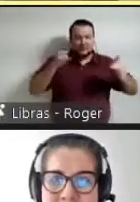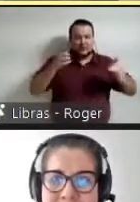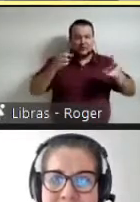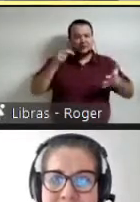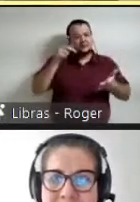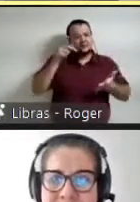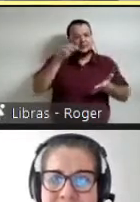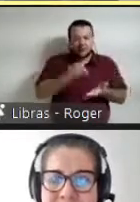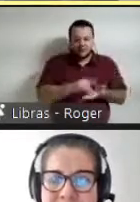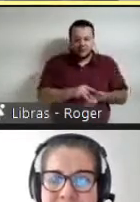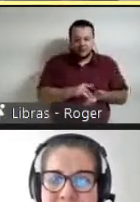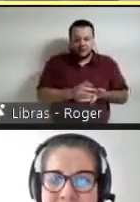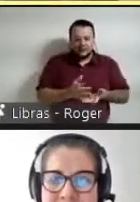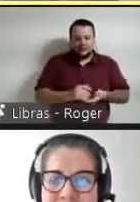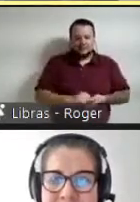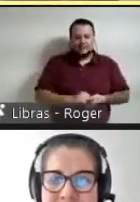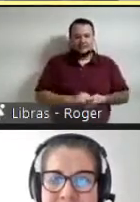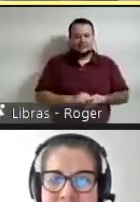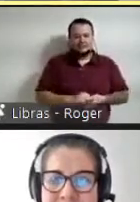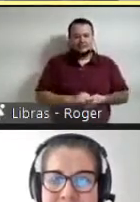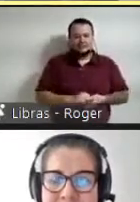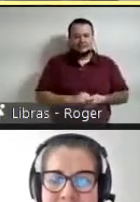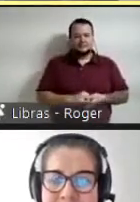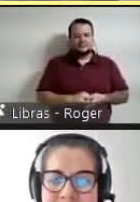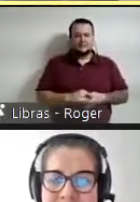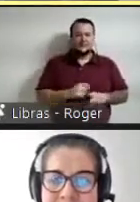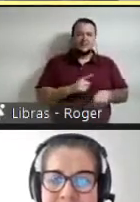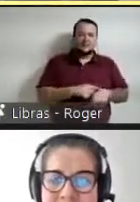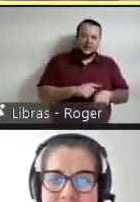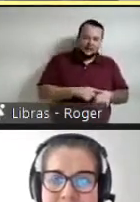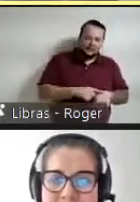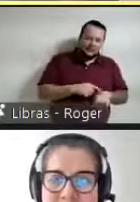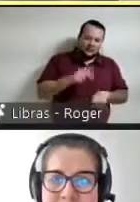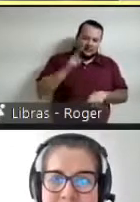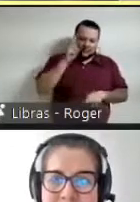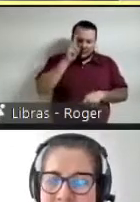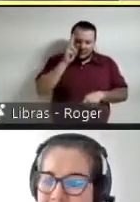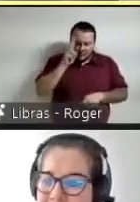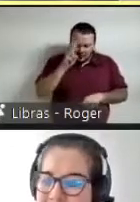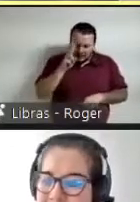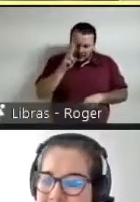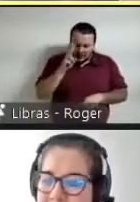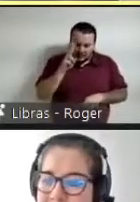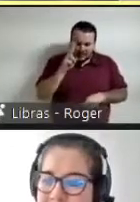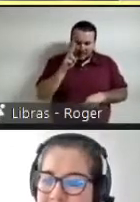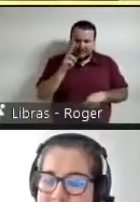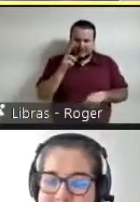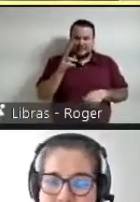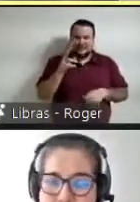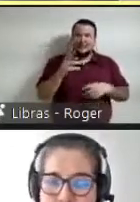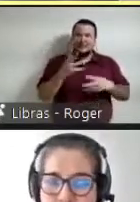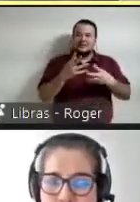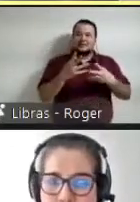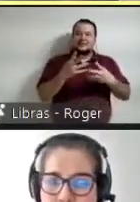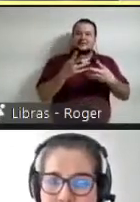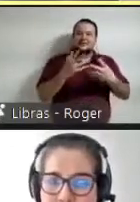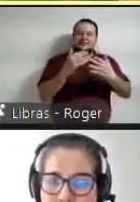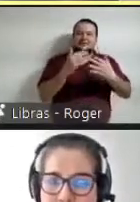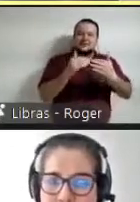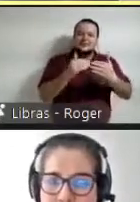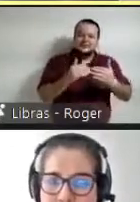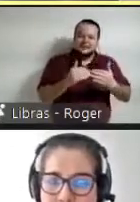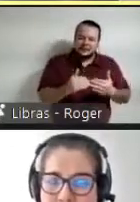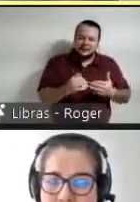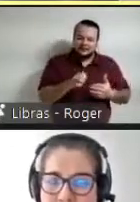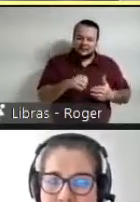el tiempo y la historia han decantado en su estado actual dejando una huella significativa que interactúa con la condición original del